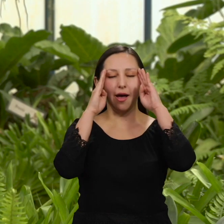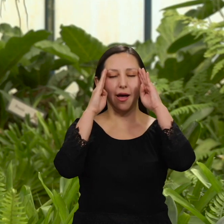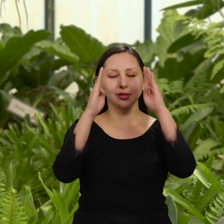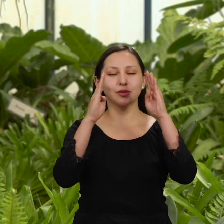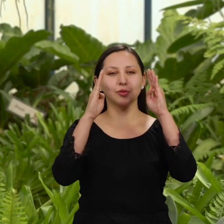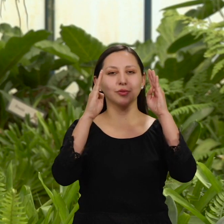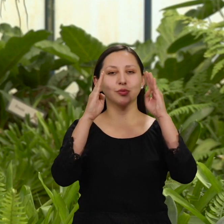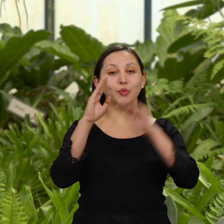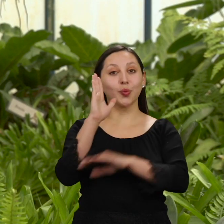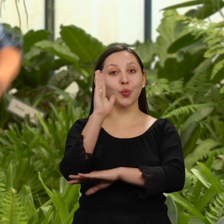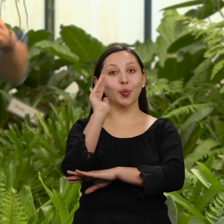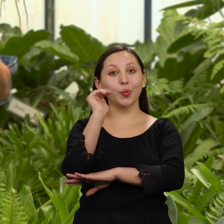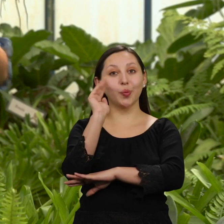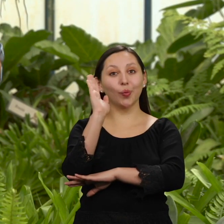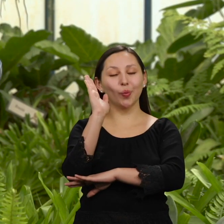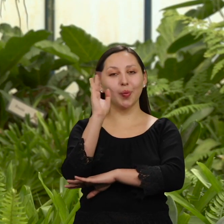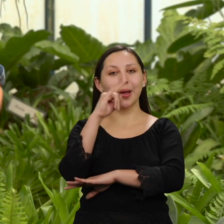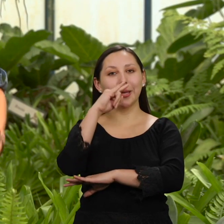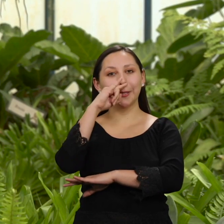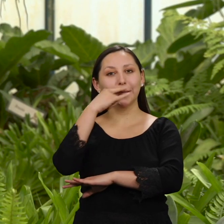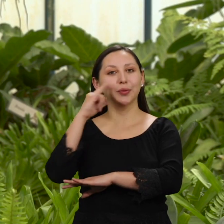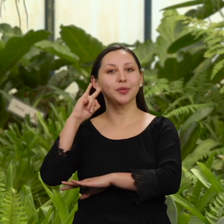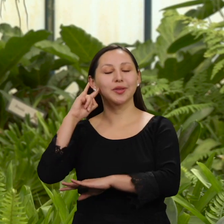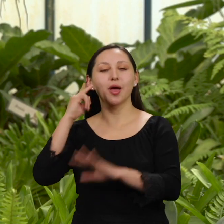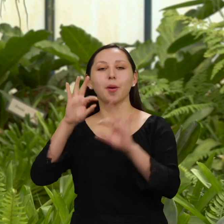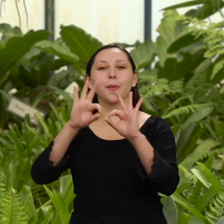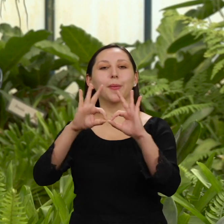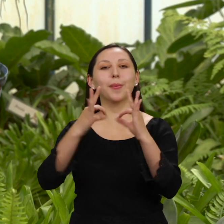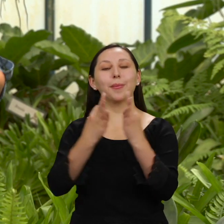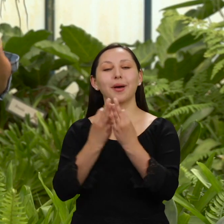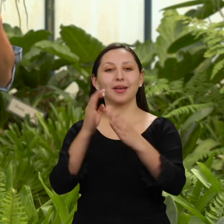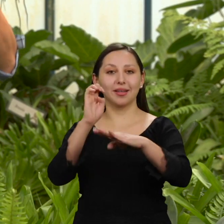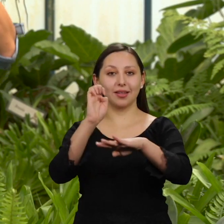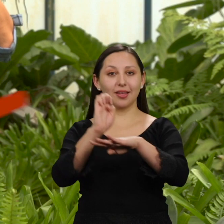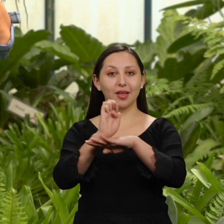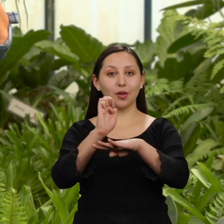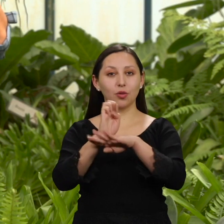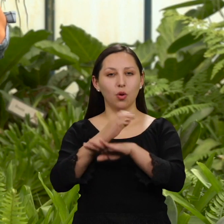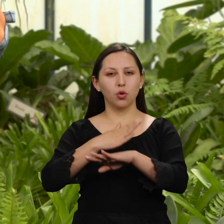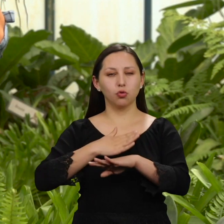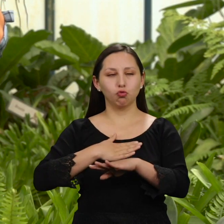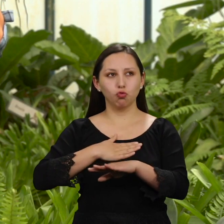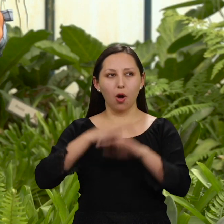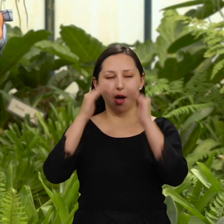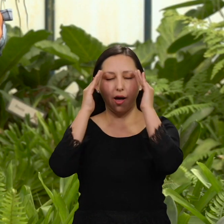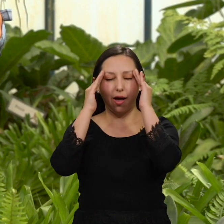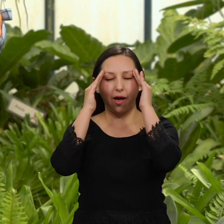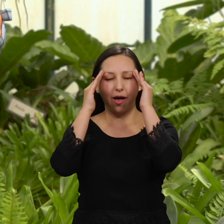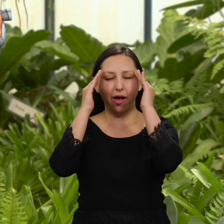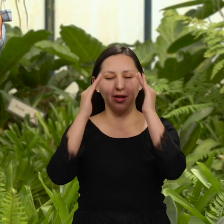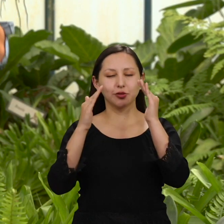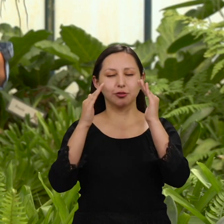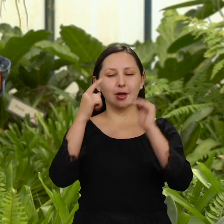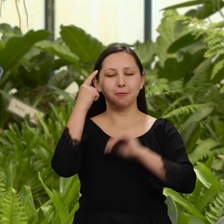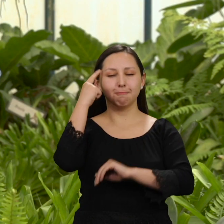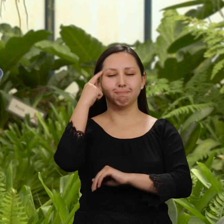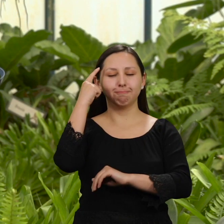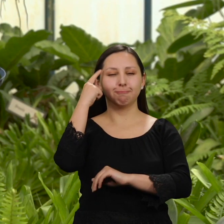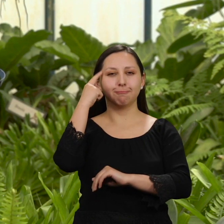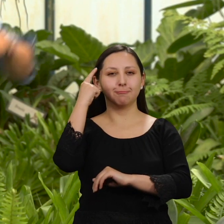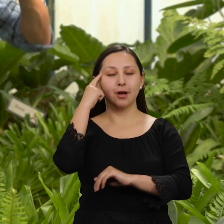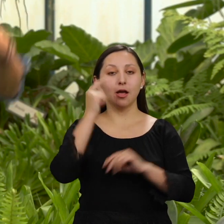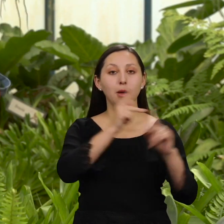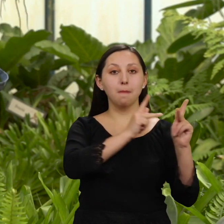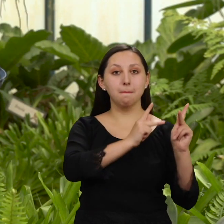Hola, niñas y niños, querida familia ecuatoriana Estoy concentradísimo Porque estoy